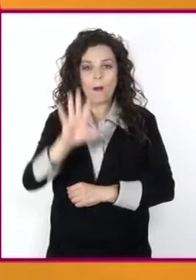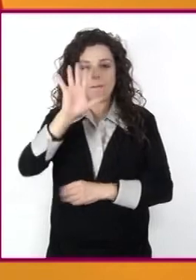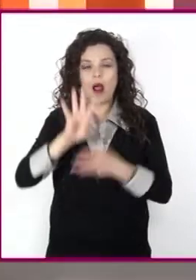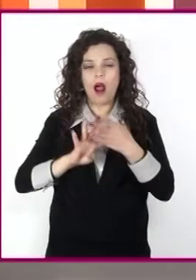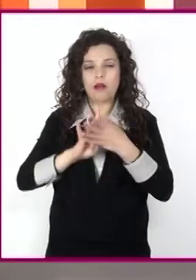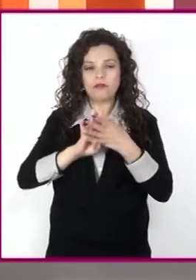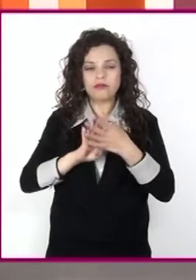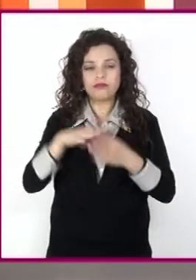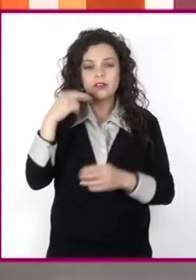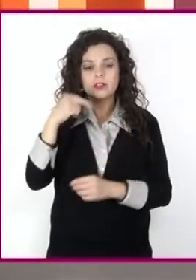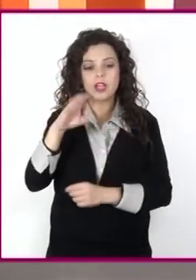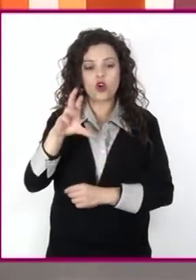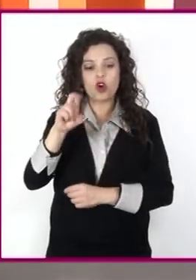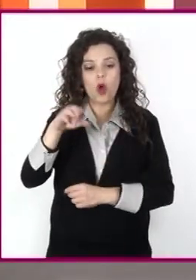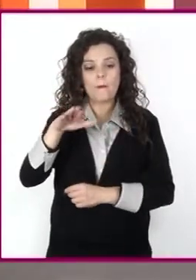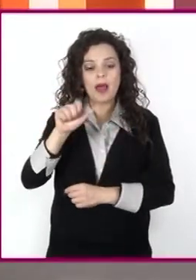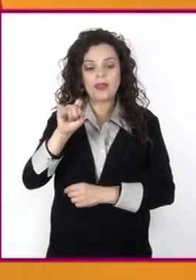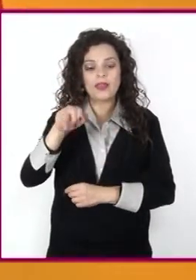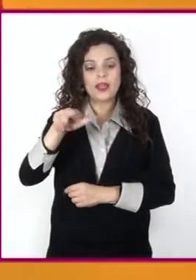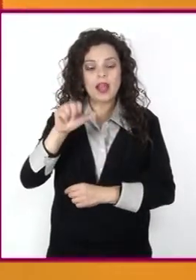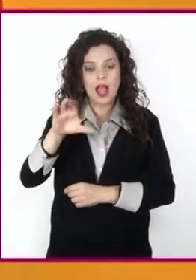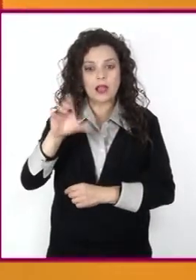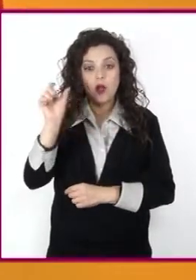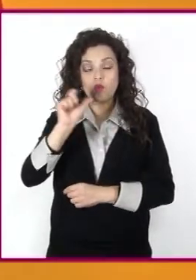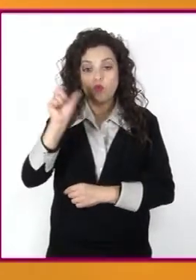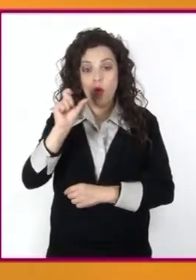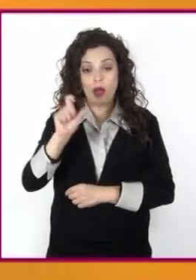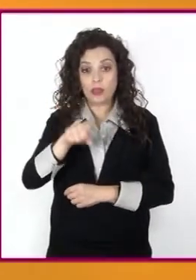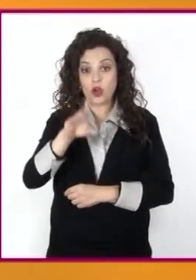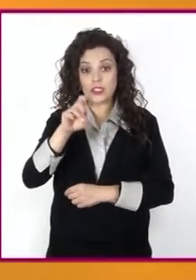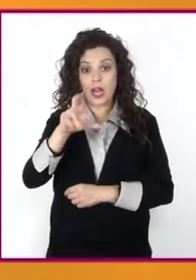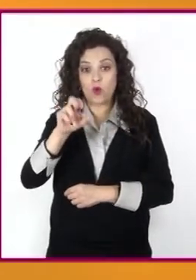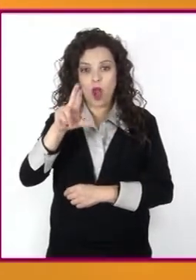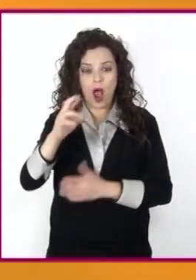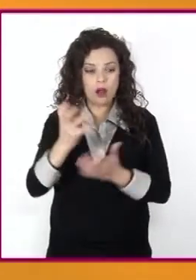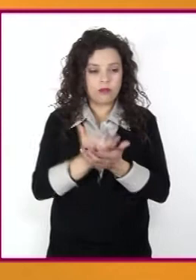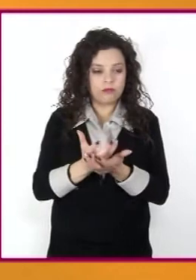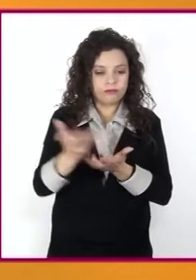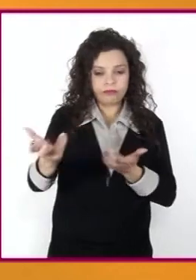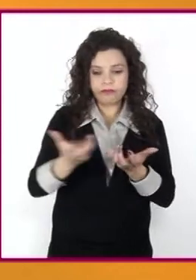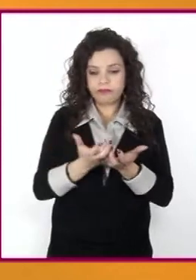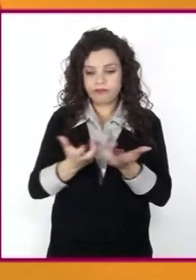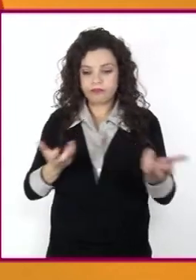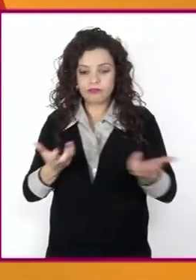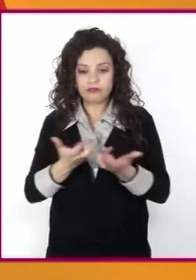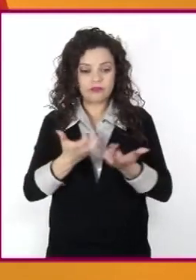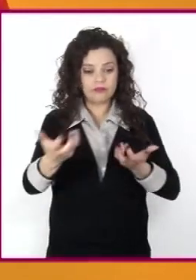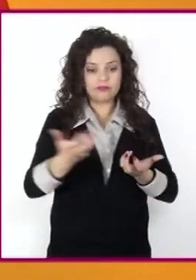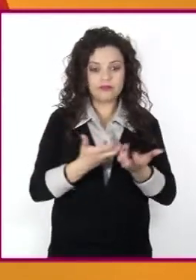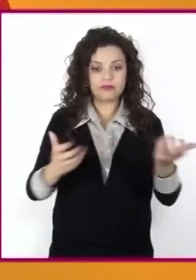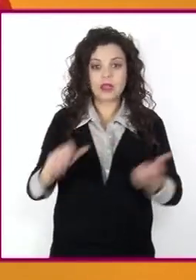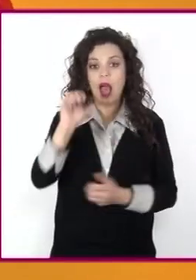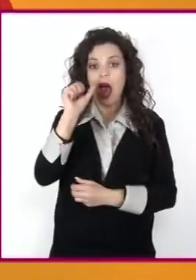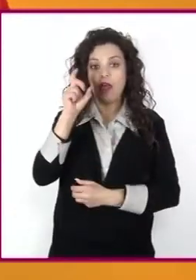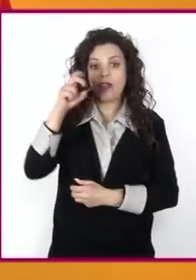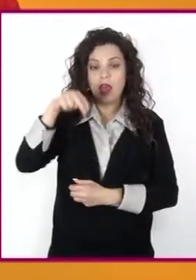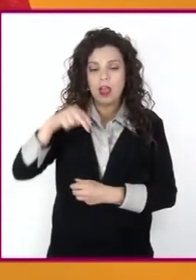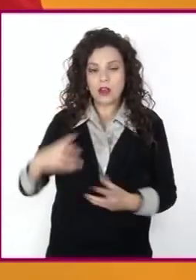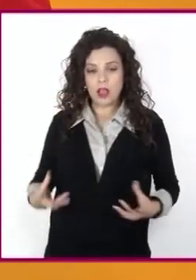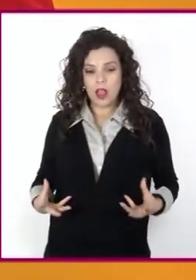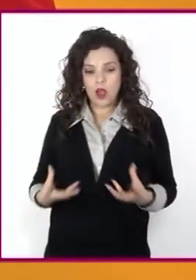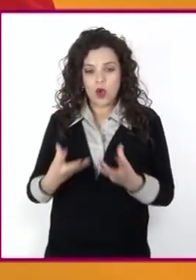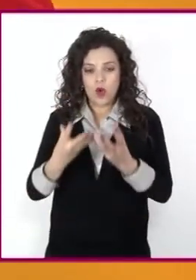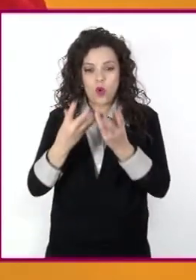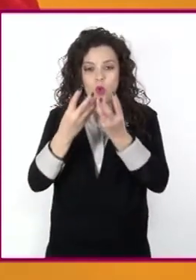llamada cromatina. Al empezar la división celular, el ADN se enrolla y forma unas